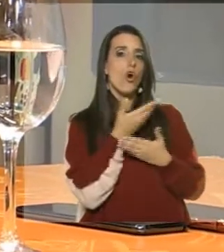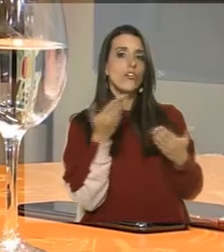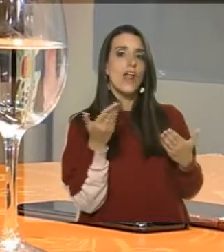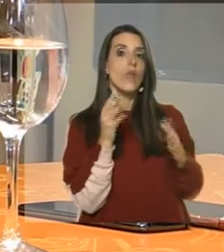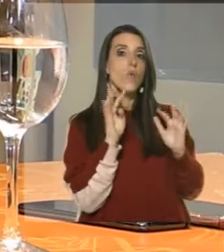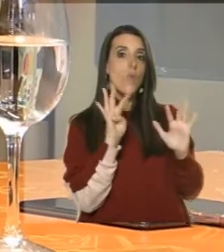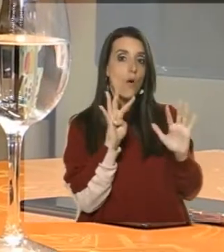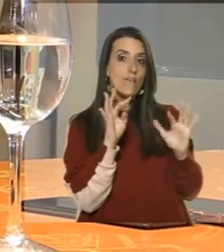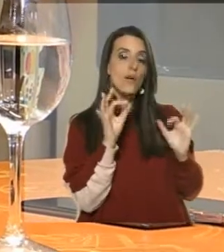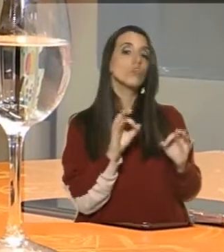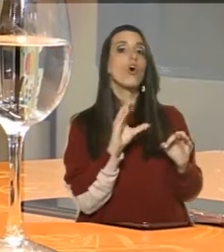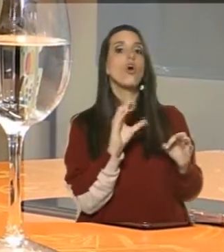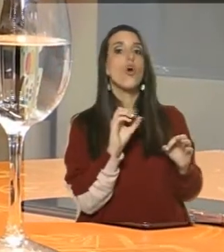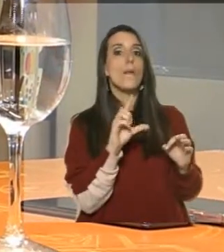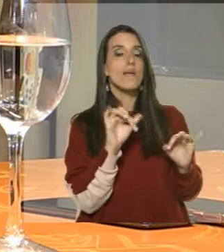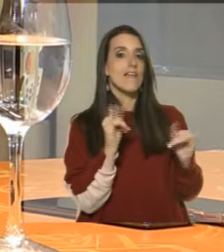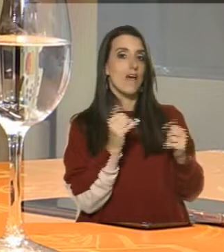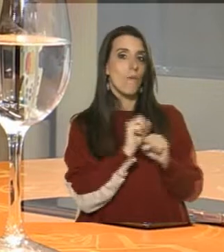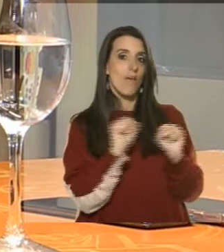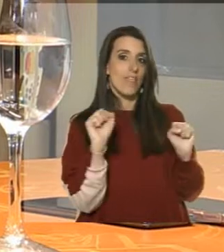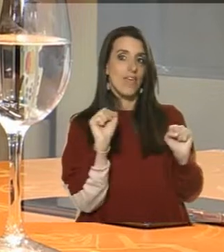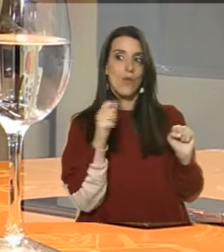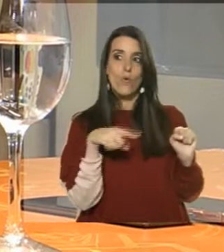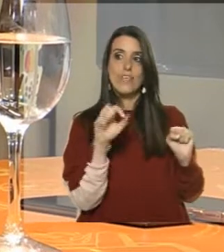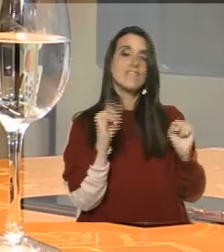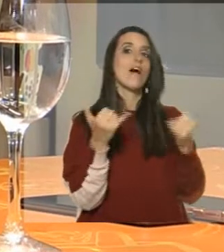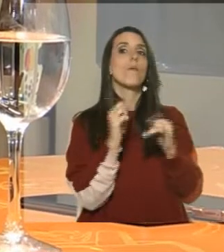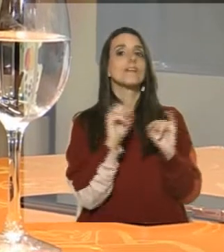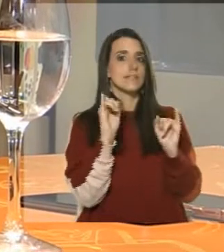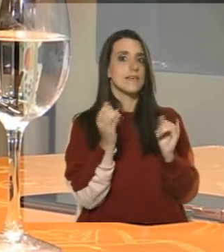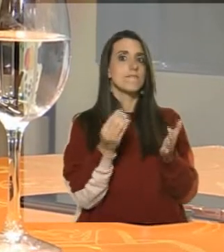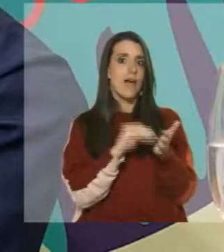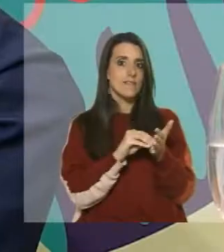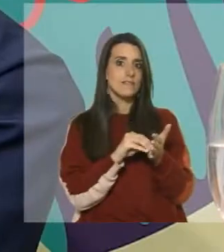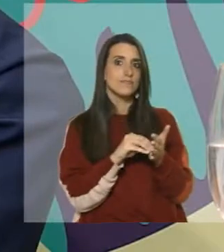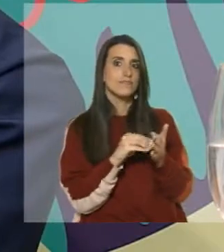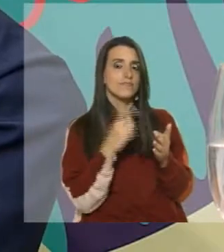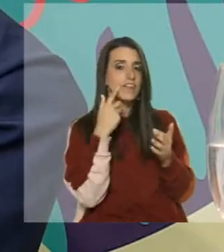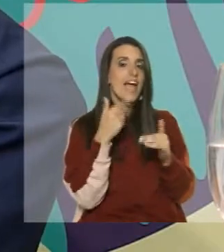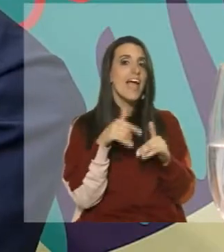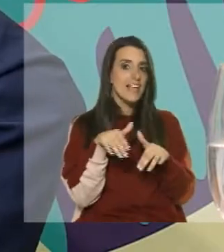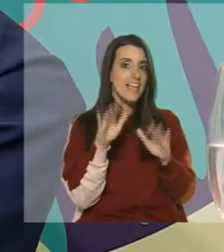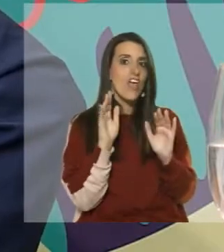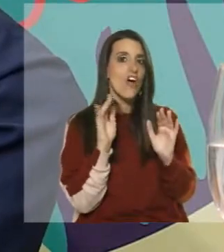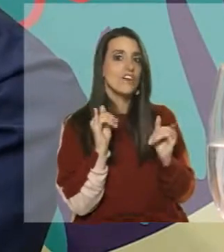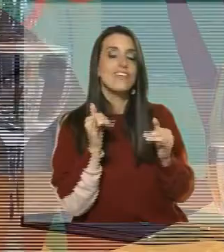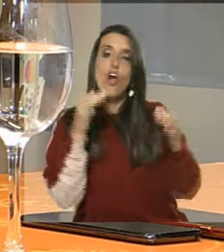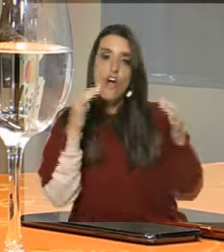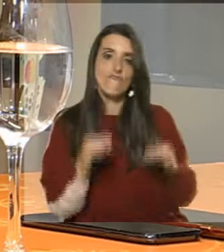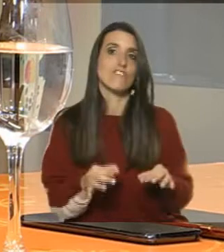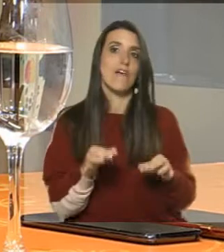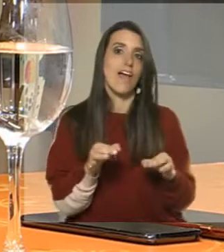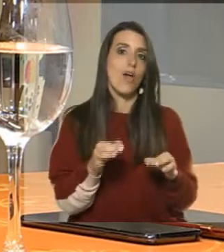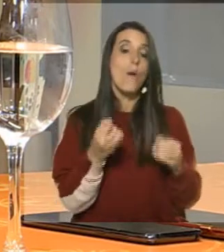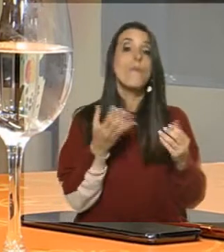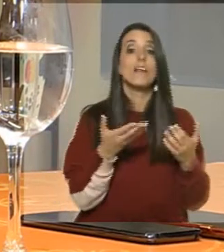9 en La Colmena. Ya pueden... Sí, es más, creo que están quedando pocas entradas. Exacto. Confirmar su entrada, porque